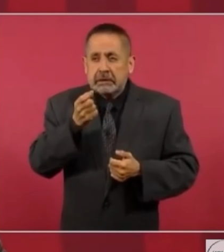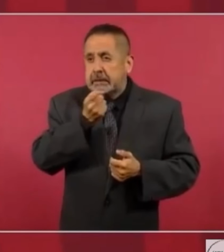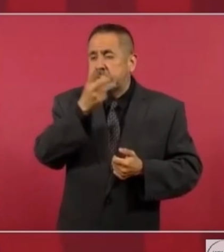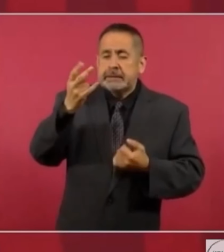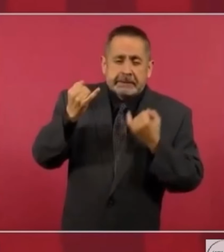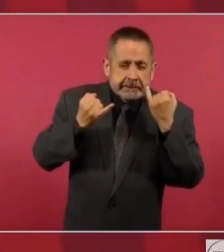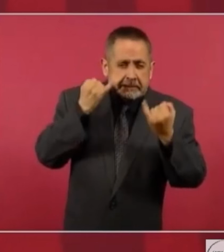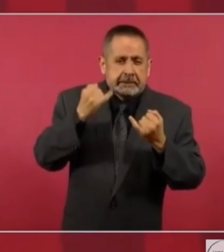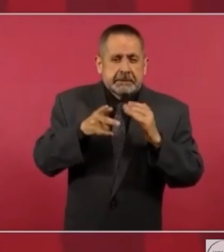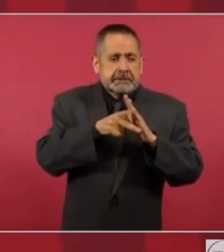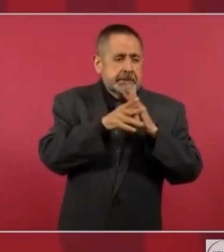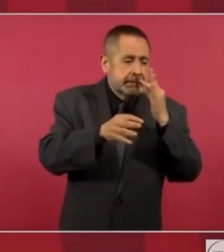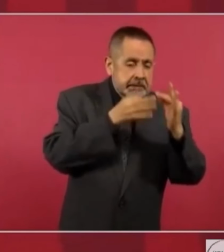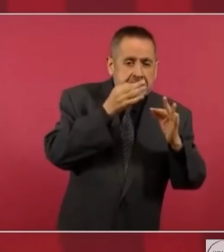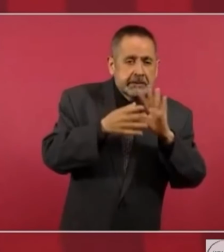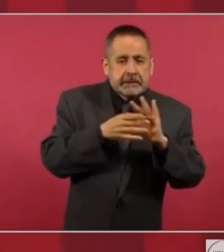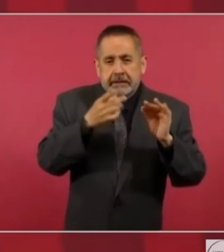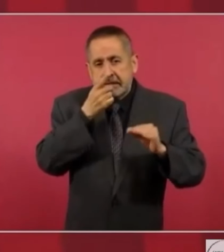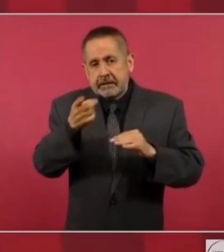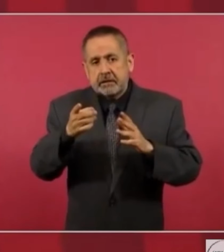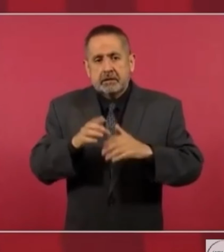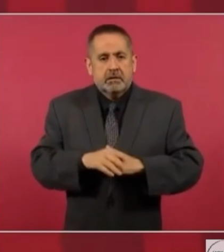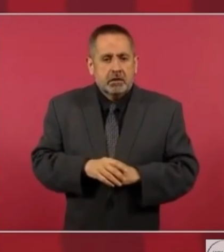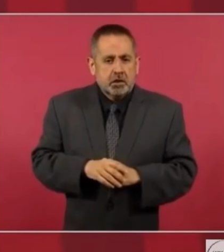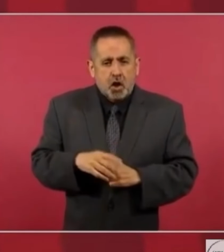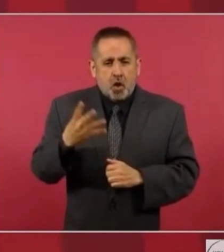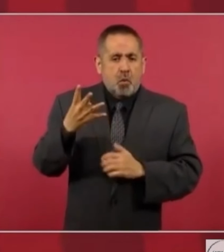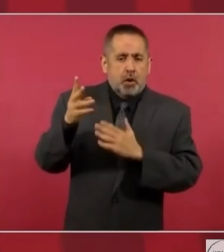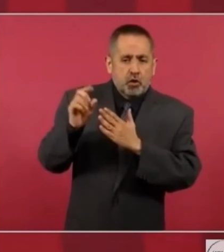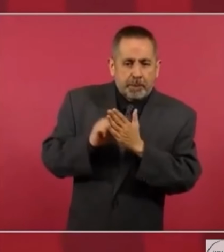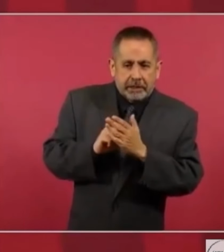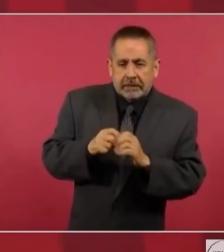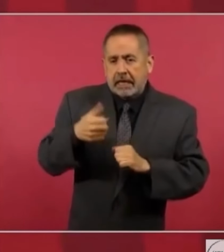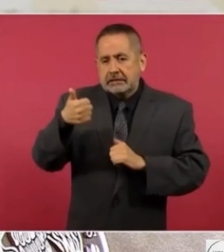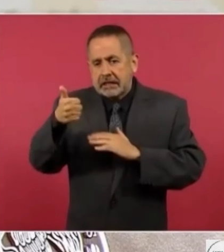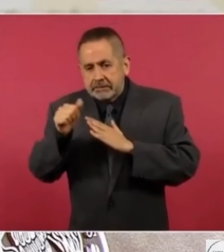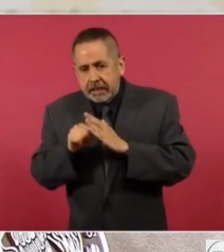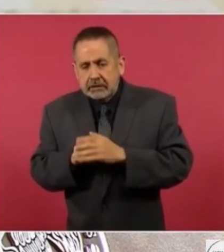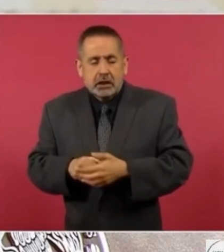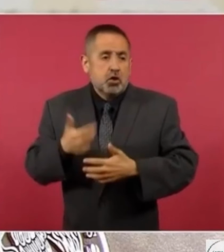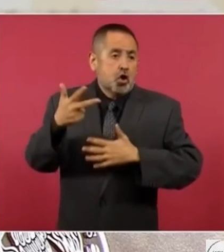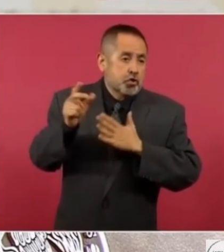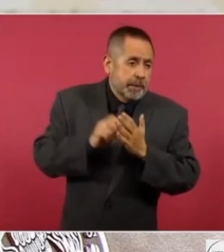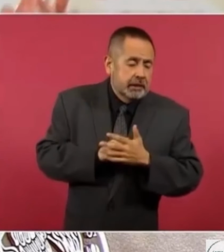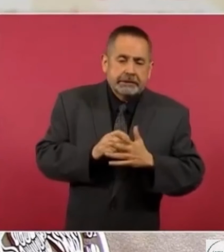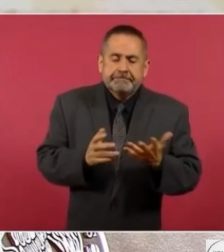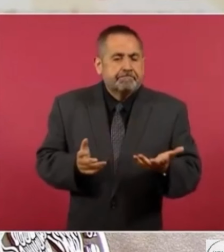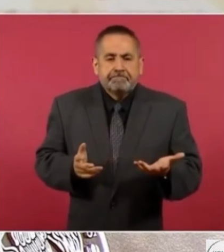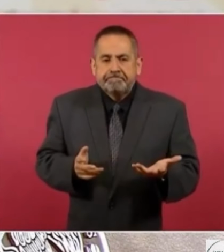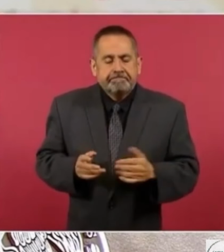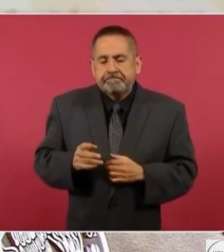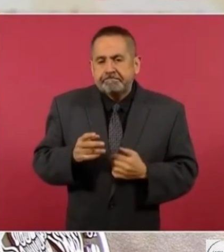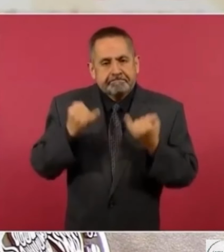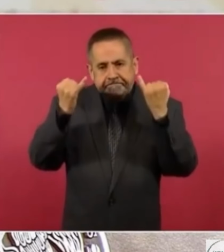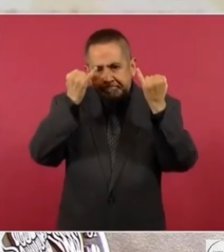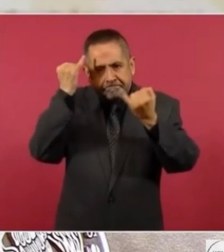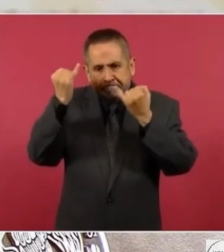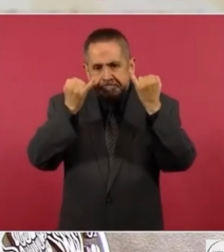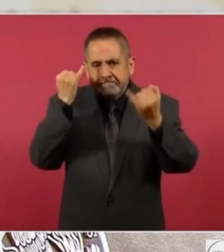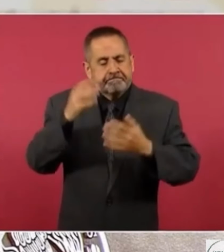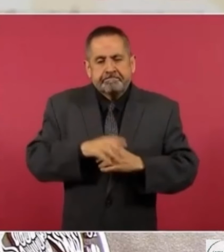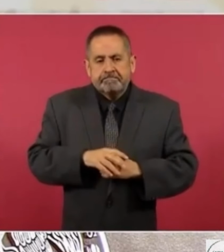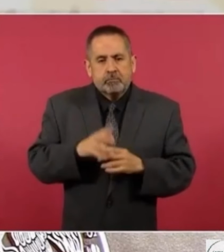mucho, en la prensa se usa mucho estas ideas de 4 meses, 6 meses, 8 meses. Estas son cifras un